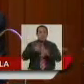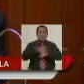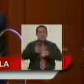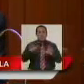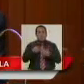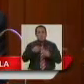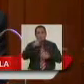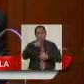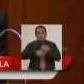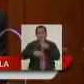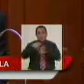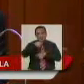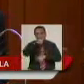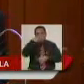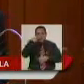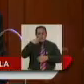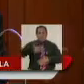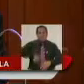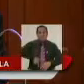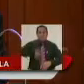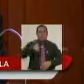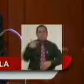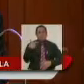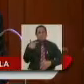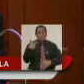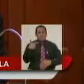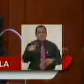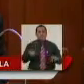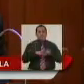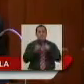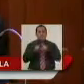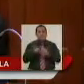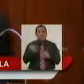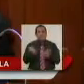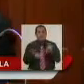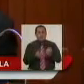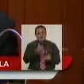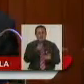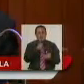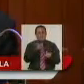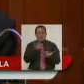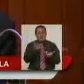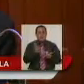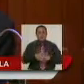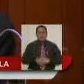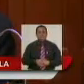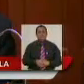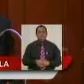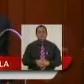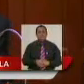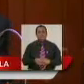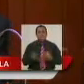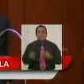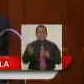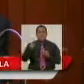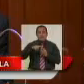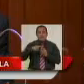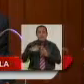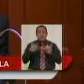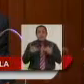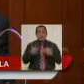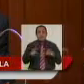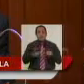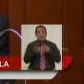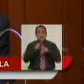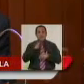consumo de drogas, uso de armas de fuego y la conducción de vehículos en estado de embriaguez. Asimismo, se